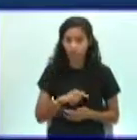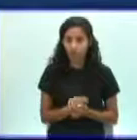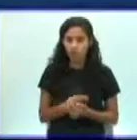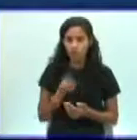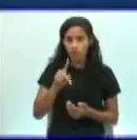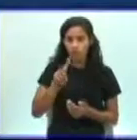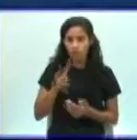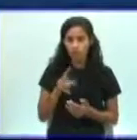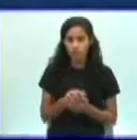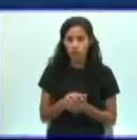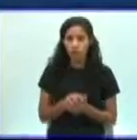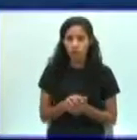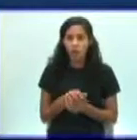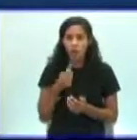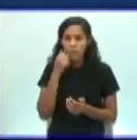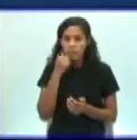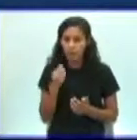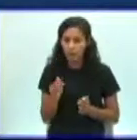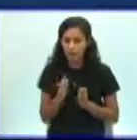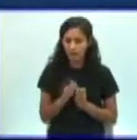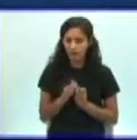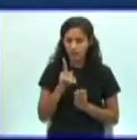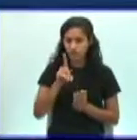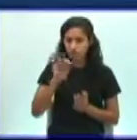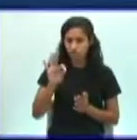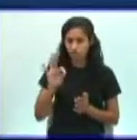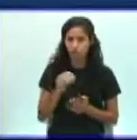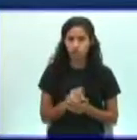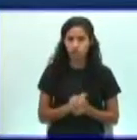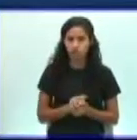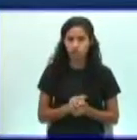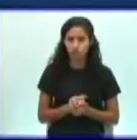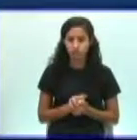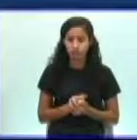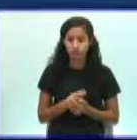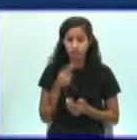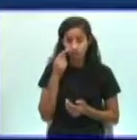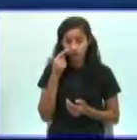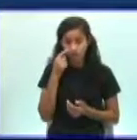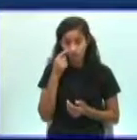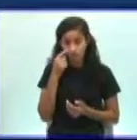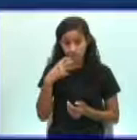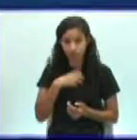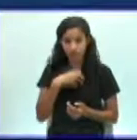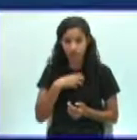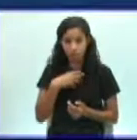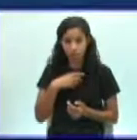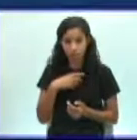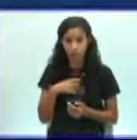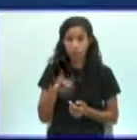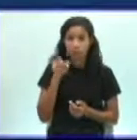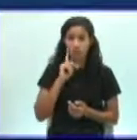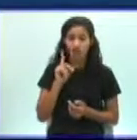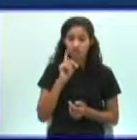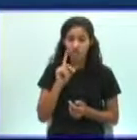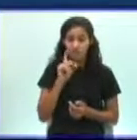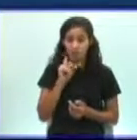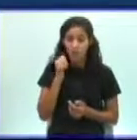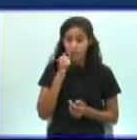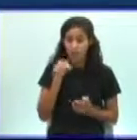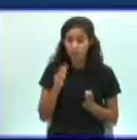12 menor que 18. Aquí estamos en presencia del signo menor